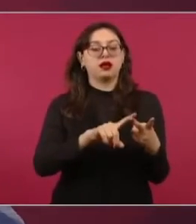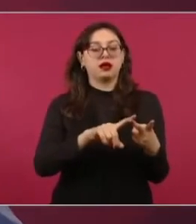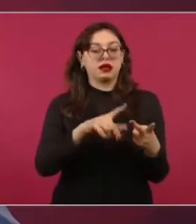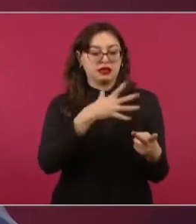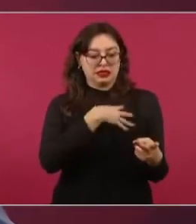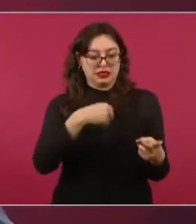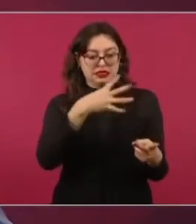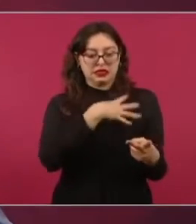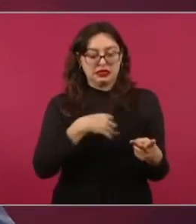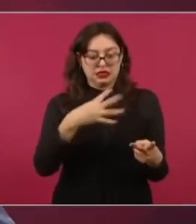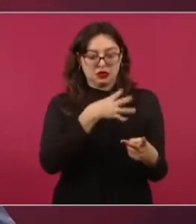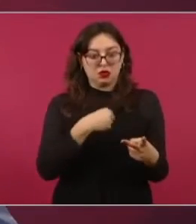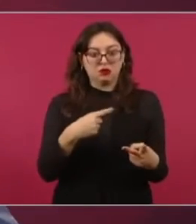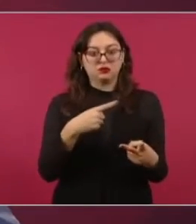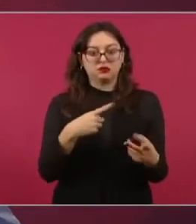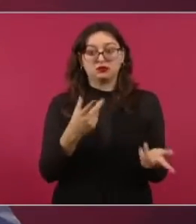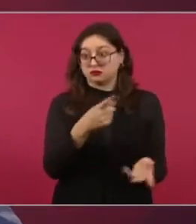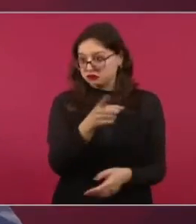esto para los jóvenes, pues,